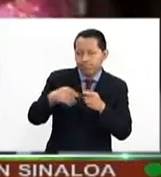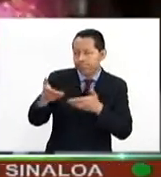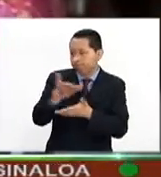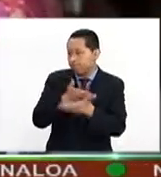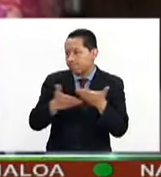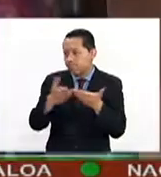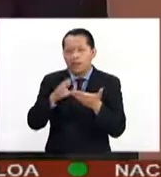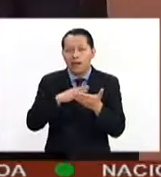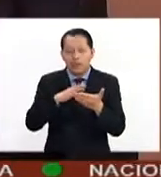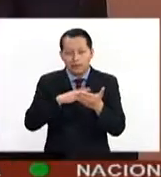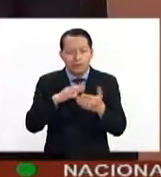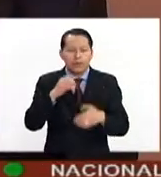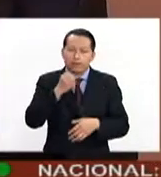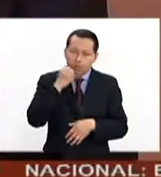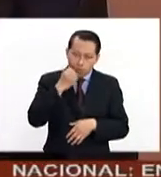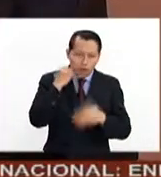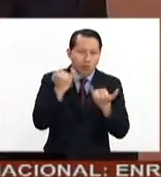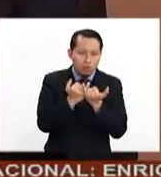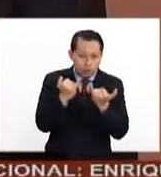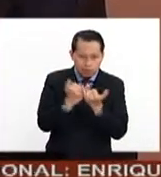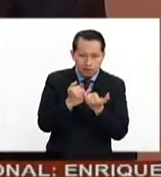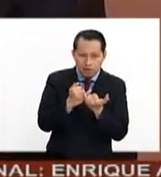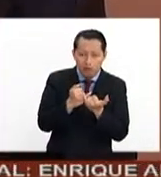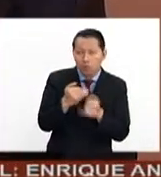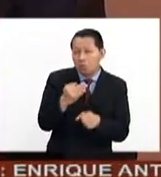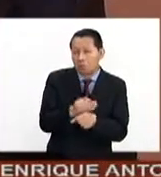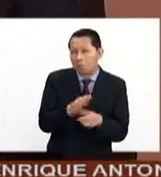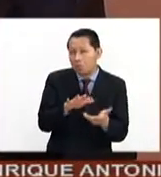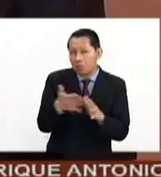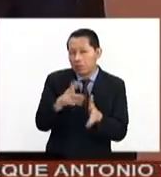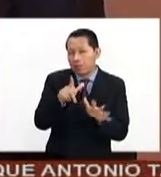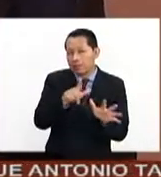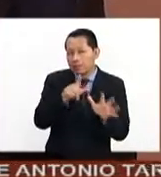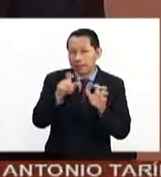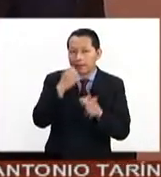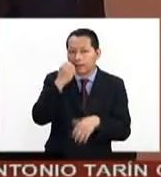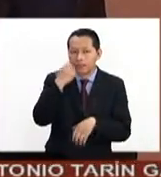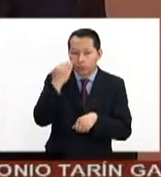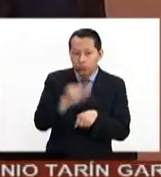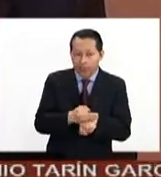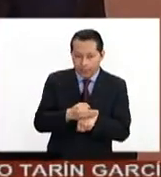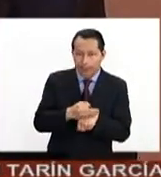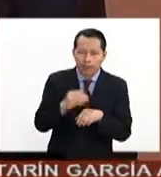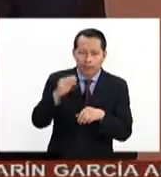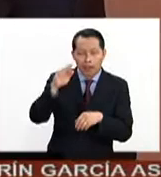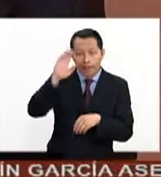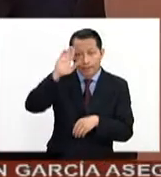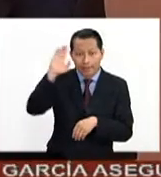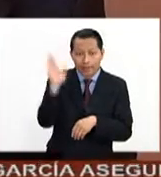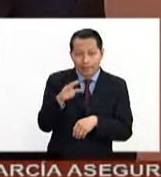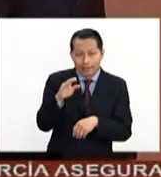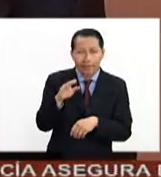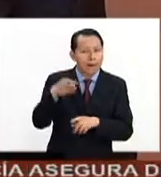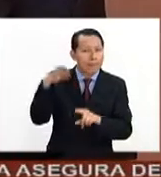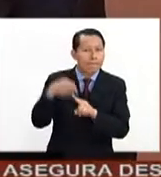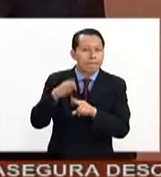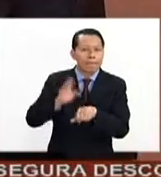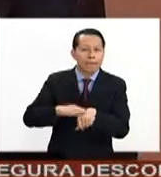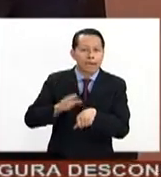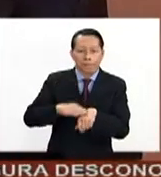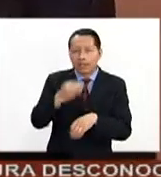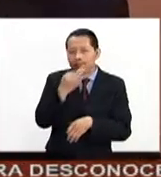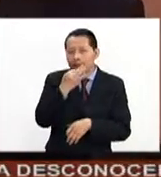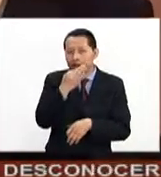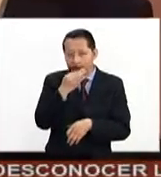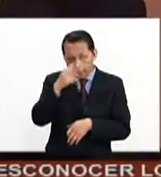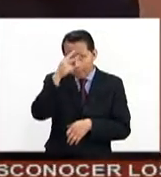académico. Tenemos pues cerca ahora como unos 700 estudiantes de posgrado, sobre todo en medicina, mexicanos que